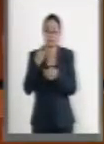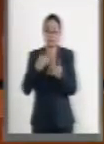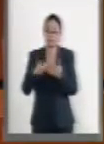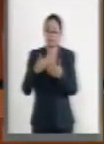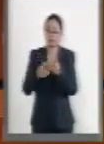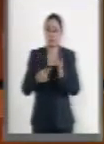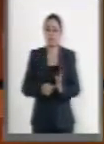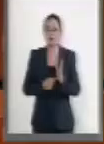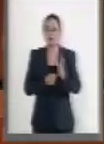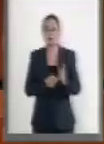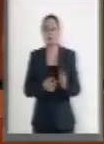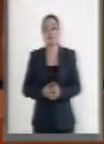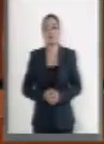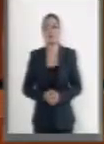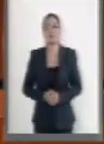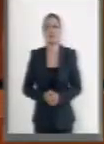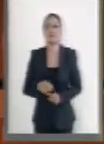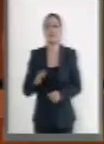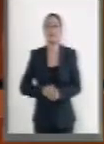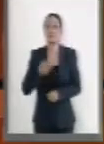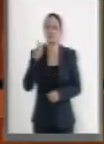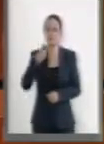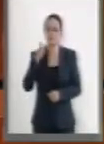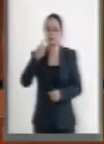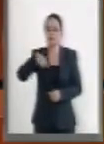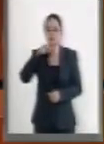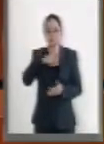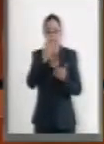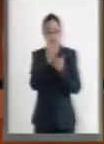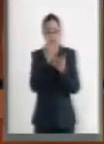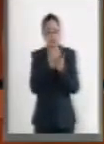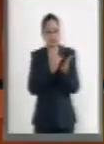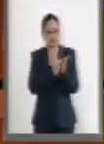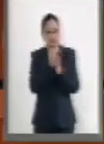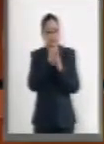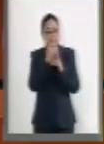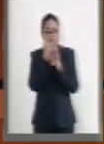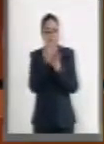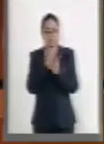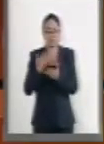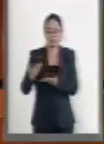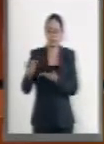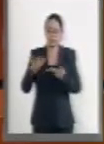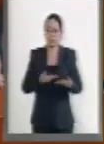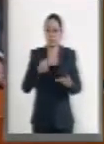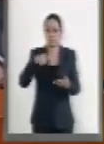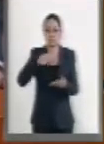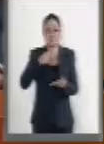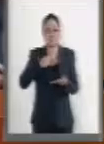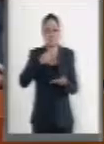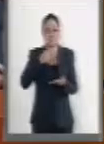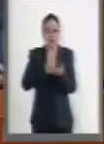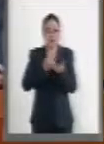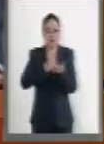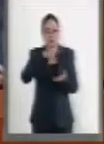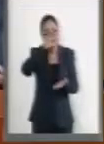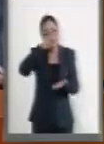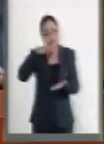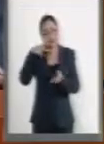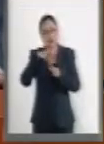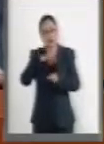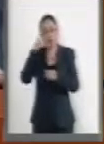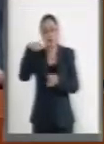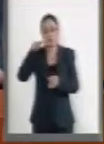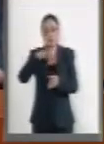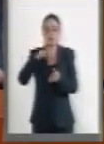cuenta. Por ello, los dictámenes a las minutas que integran el paquete que establecerá los ingresos de la Federación